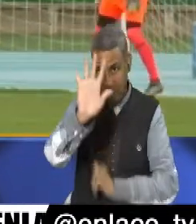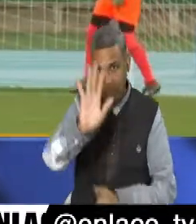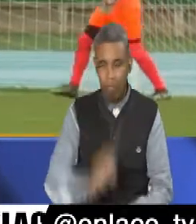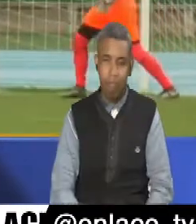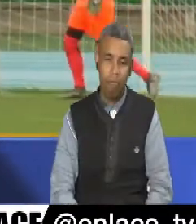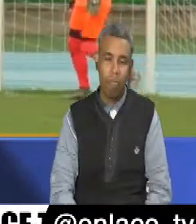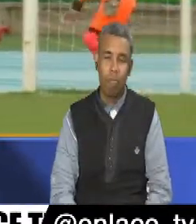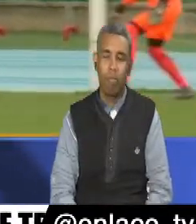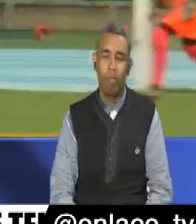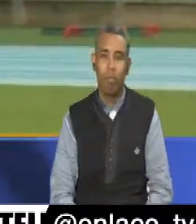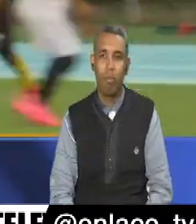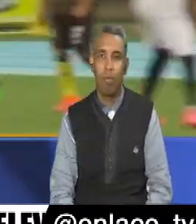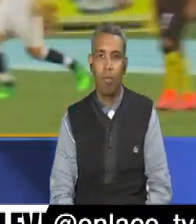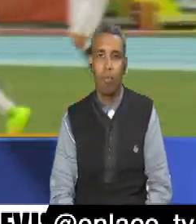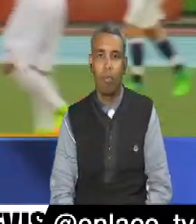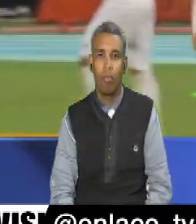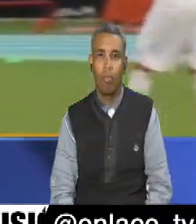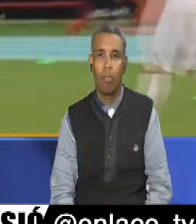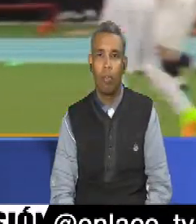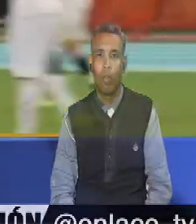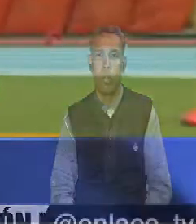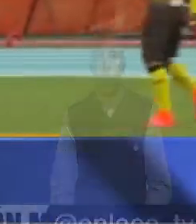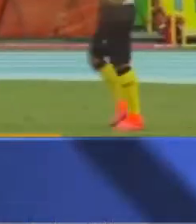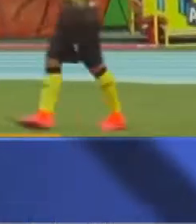con más Enlace Noticias.